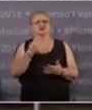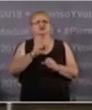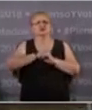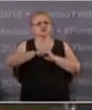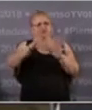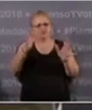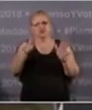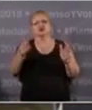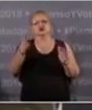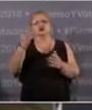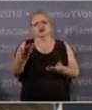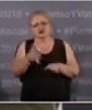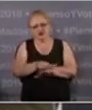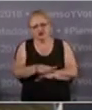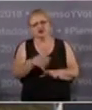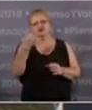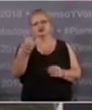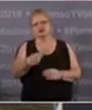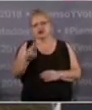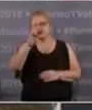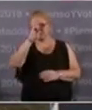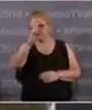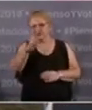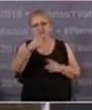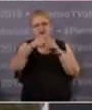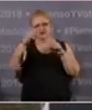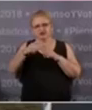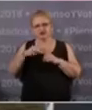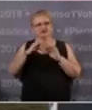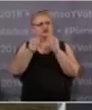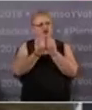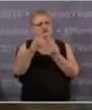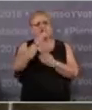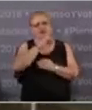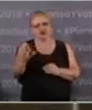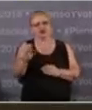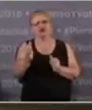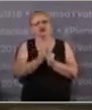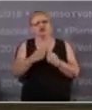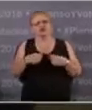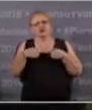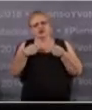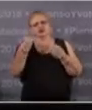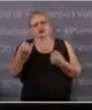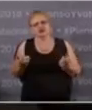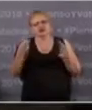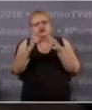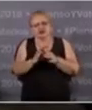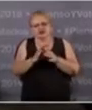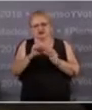partido respetuoso de las distintas formas de convivencia y de integración social. Somos un partido de